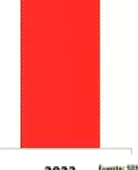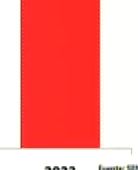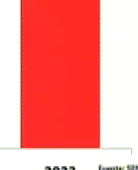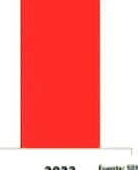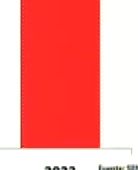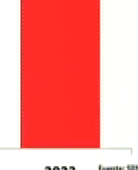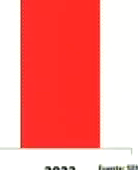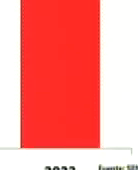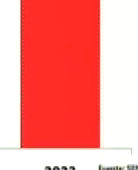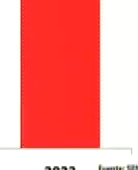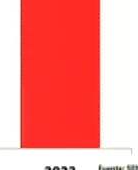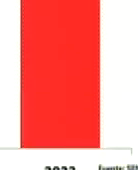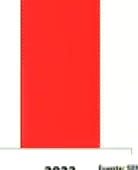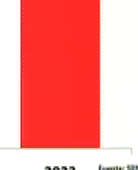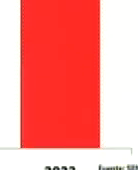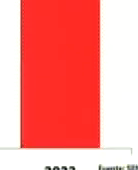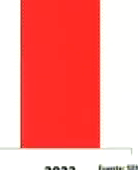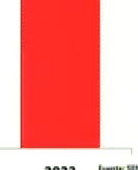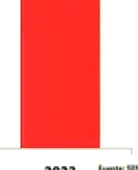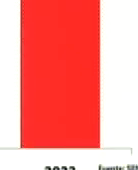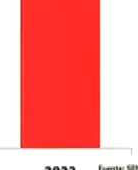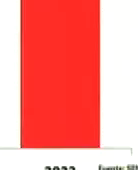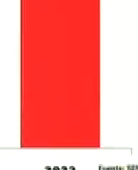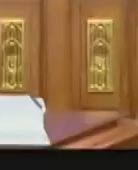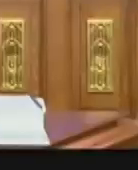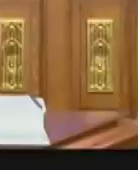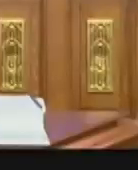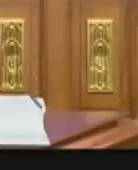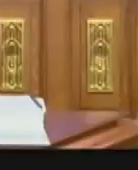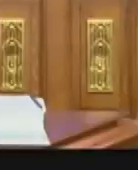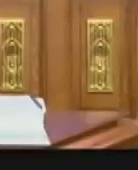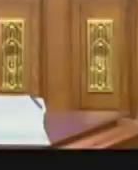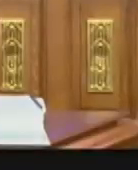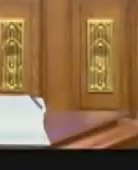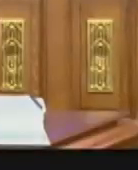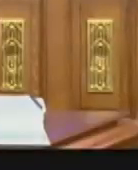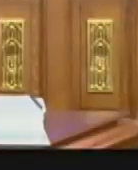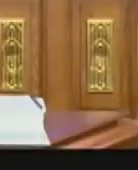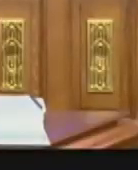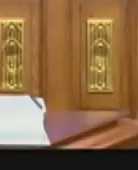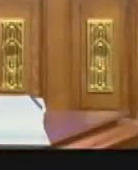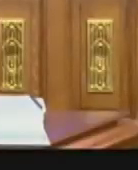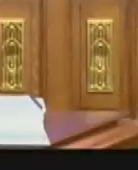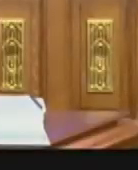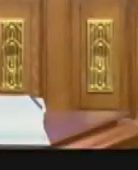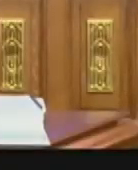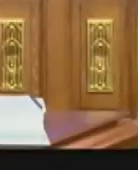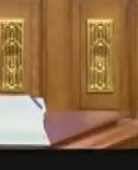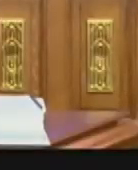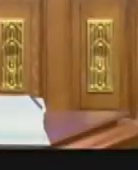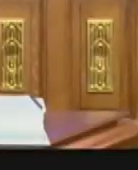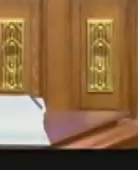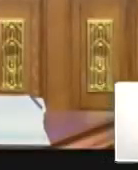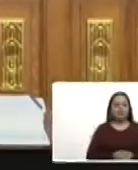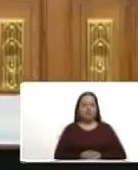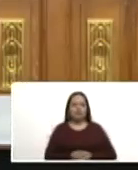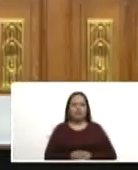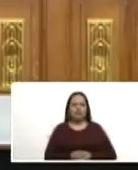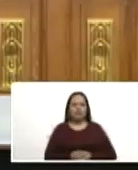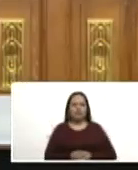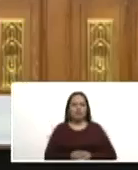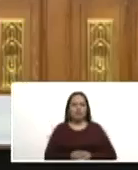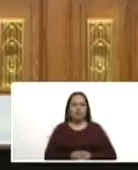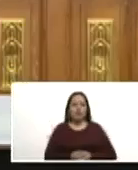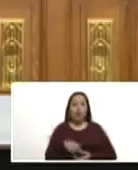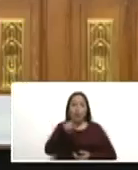en los próximos años y ustedes me digan si cumplimos la meta de de 000 millones de o no la cumplimos ustedes me lo dirán en